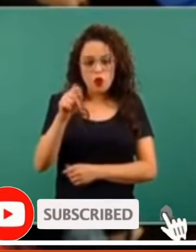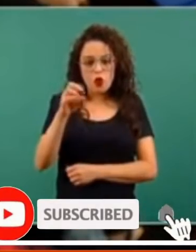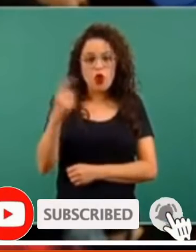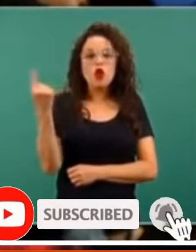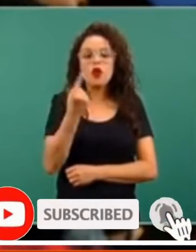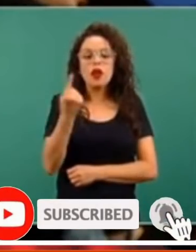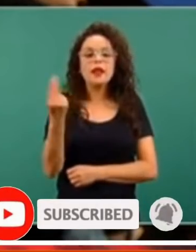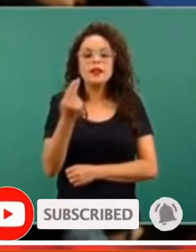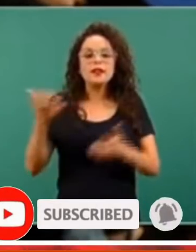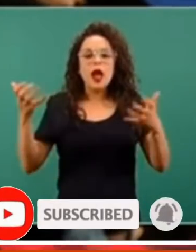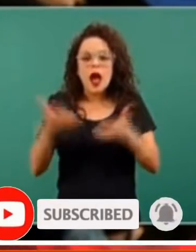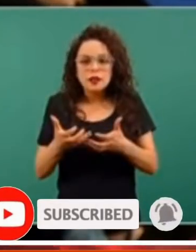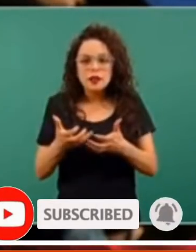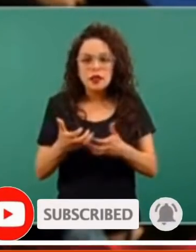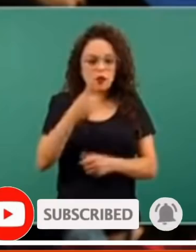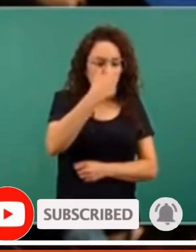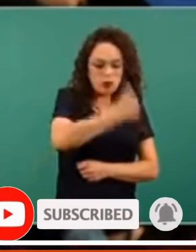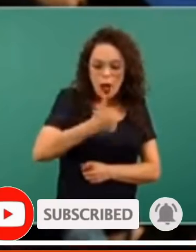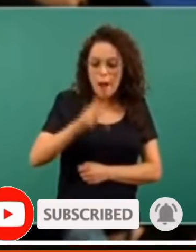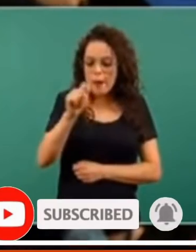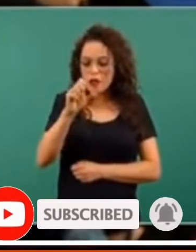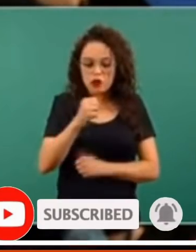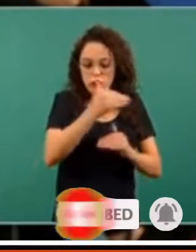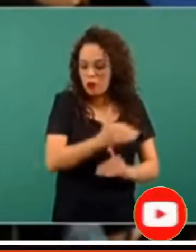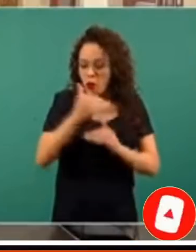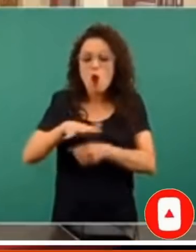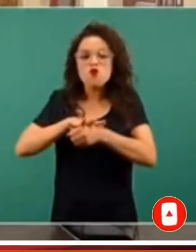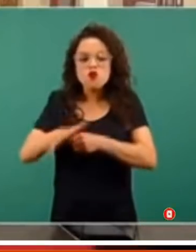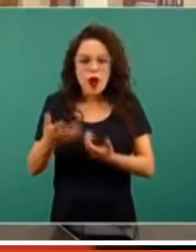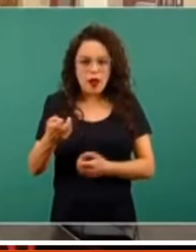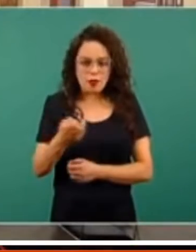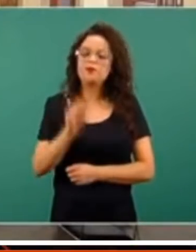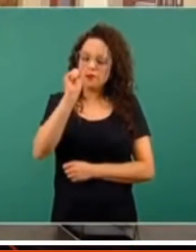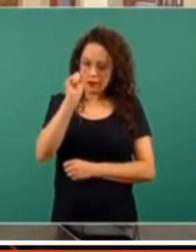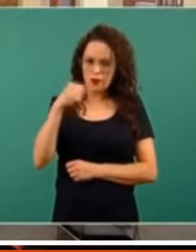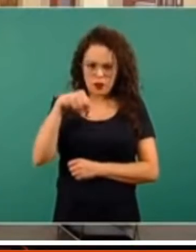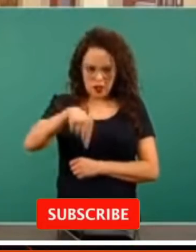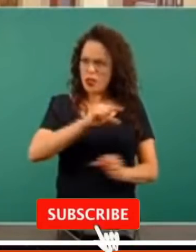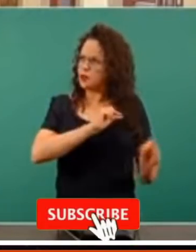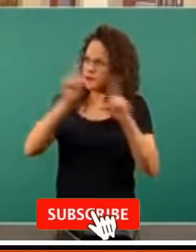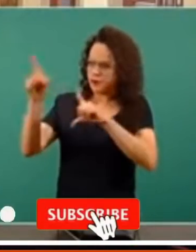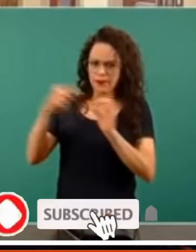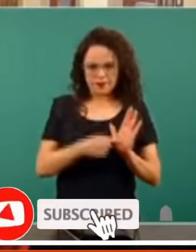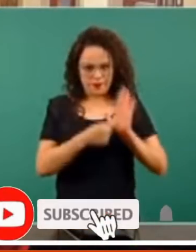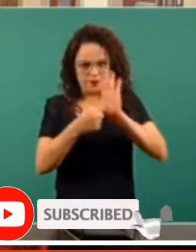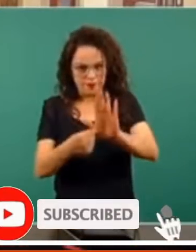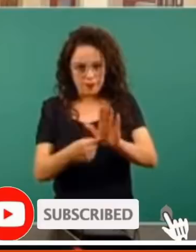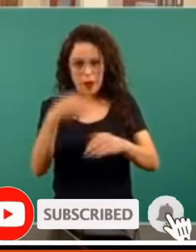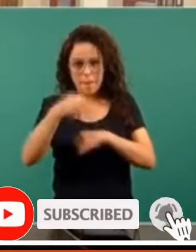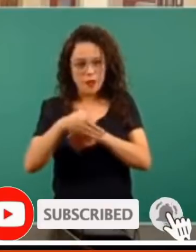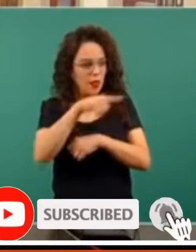seguir paso por paso y qué es lo que podemos exigir los ciudadanos. Ahorita lo ponemos. Mientras le comento, mientras nos apoyan para ponerlo,